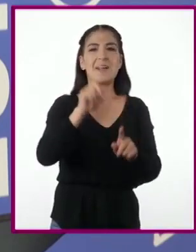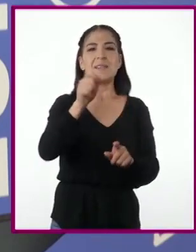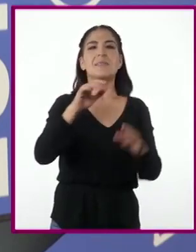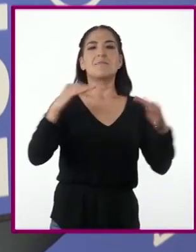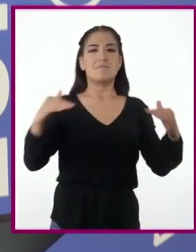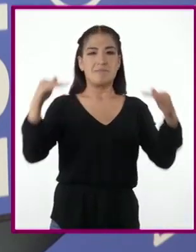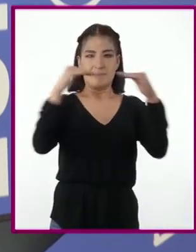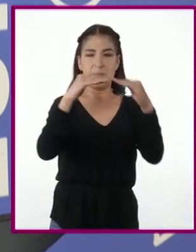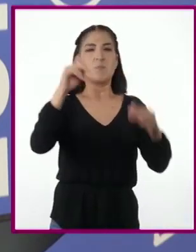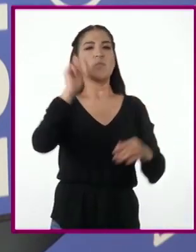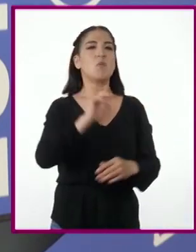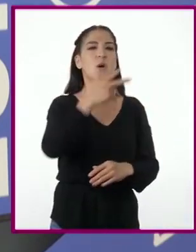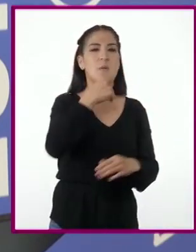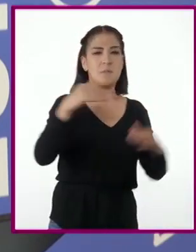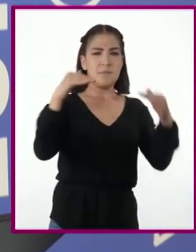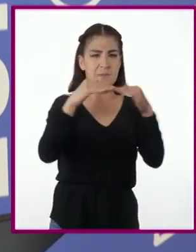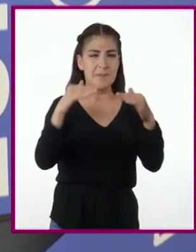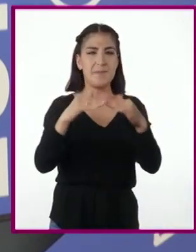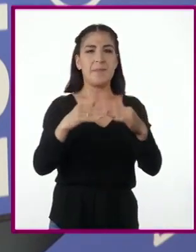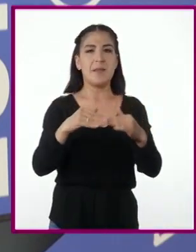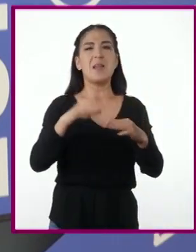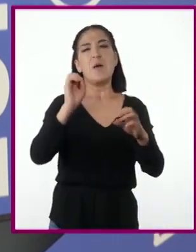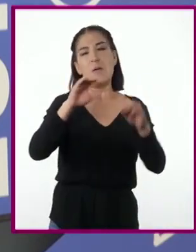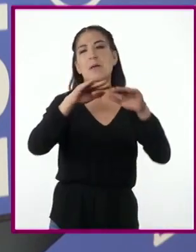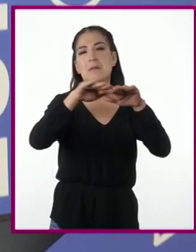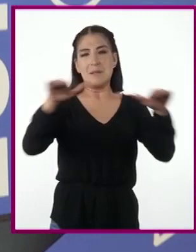género, podemos leer este artículo.